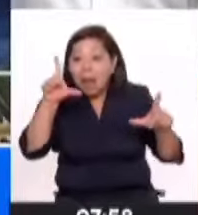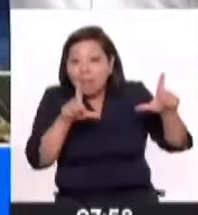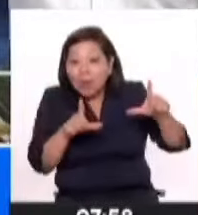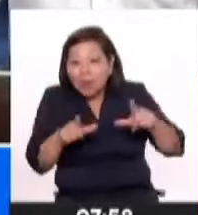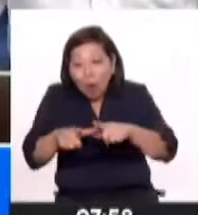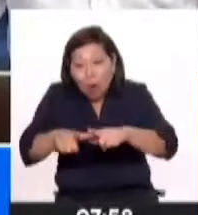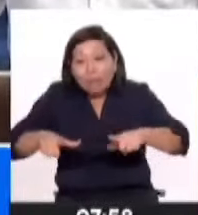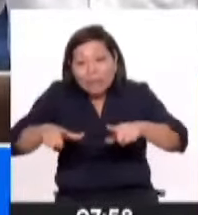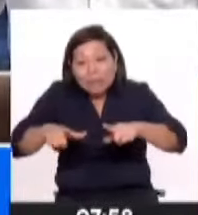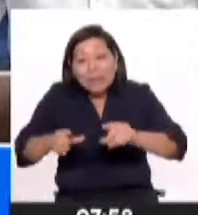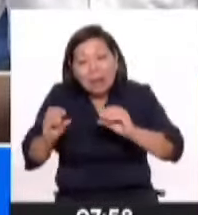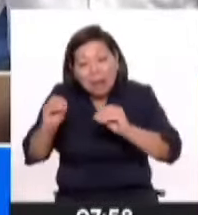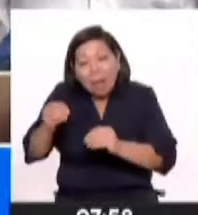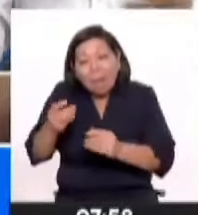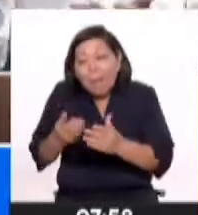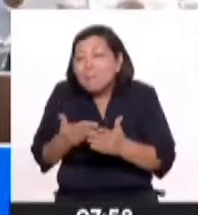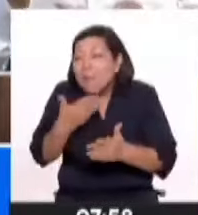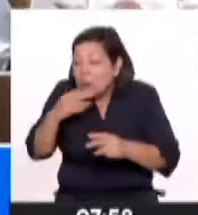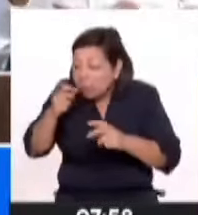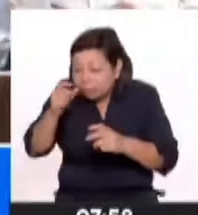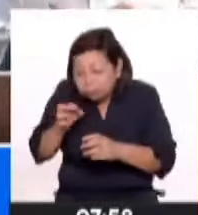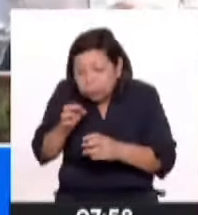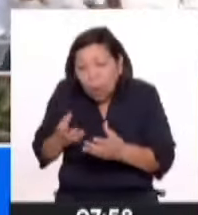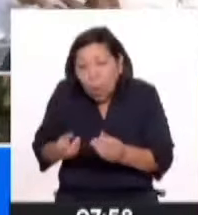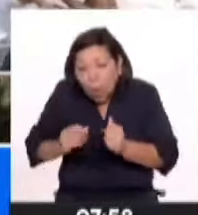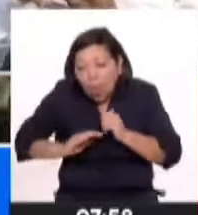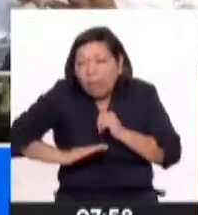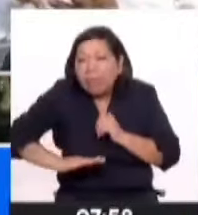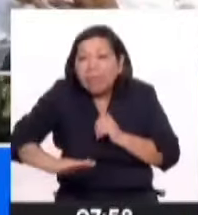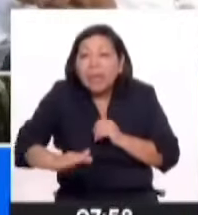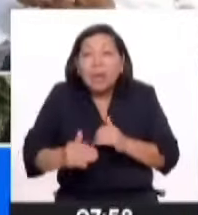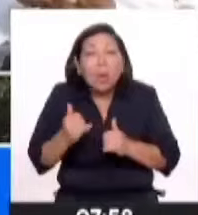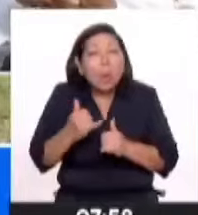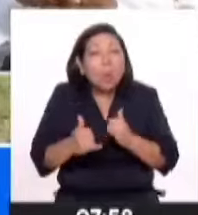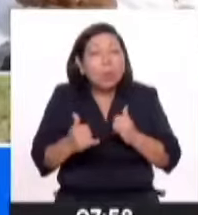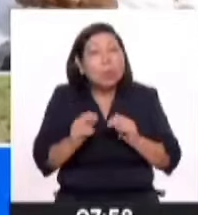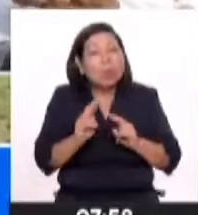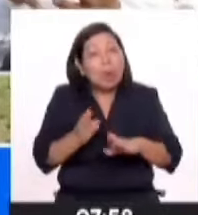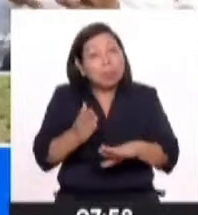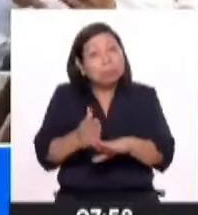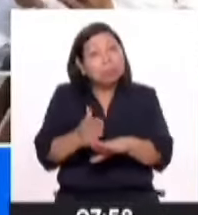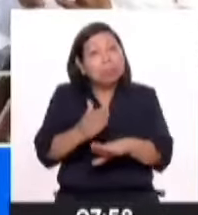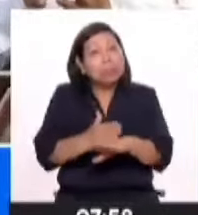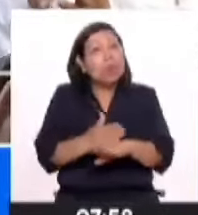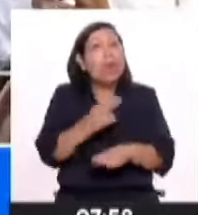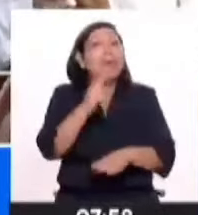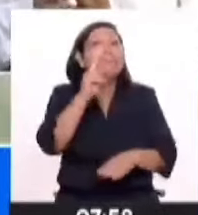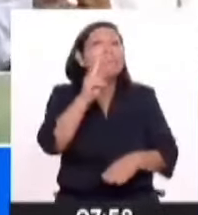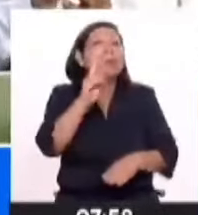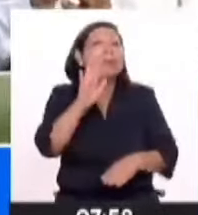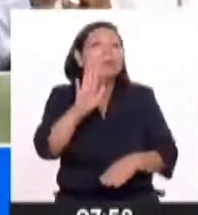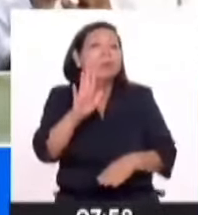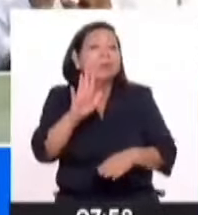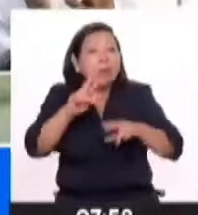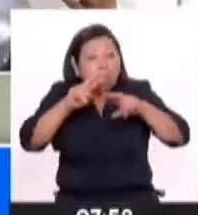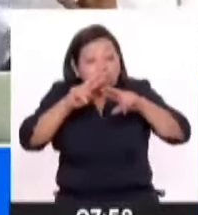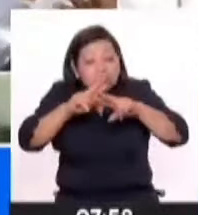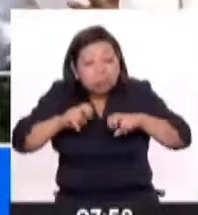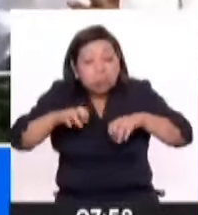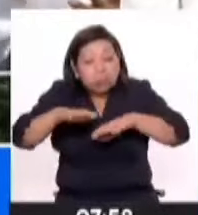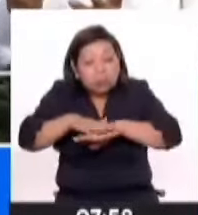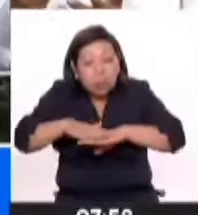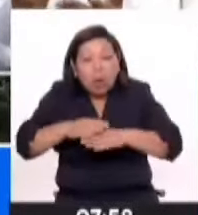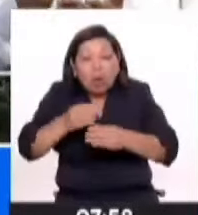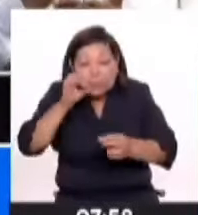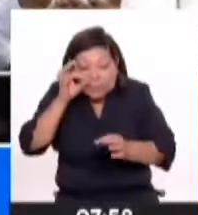nivel nacional. Y en ese sentido, en el último año hemos desarrollado más de 25.000 análisis,